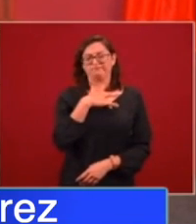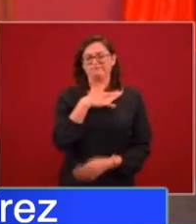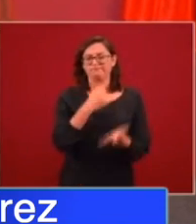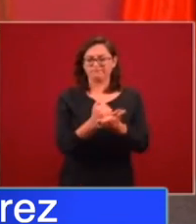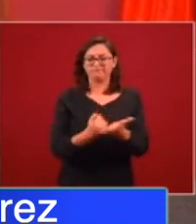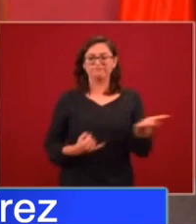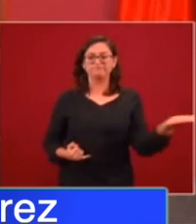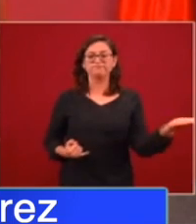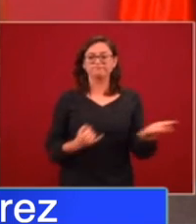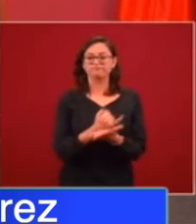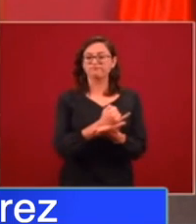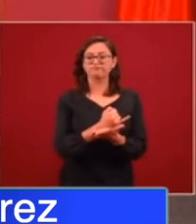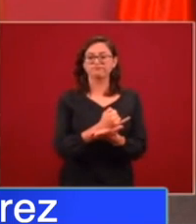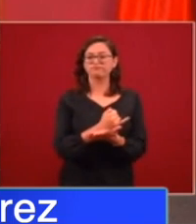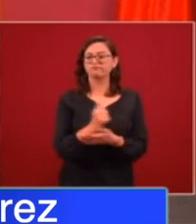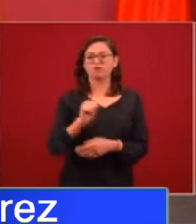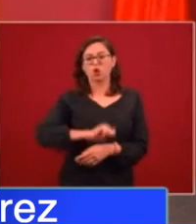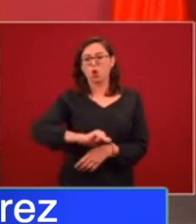de comprar